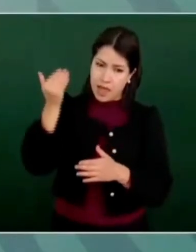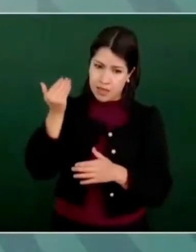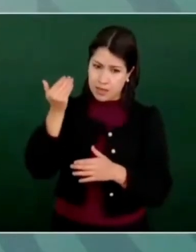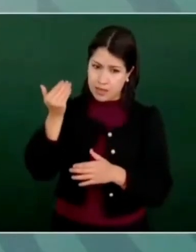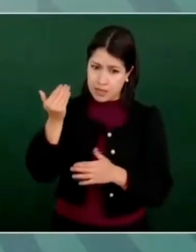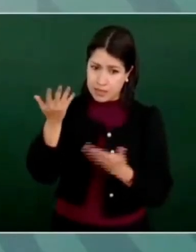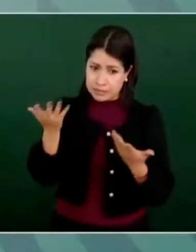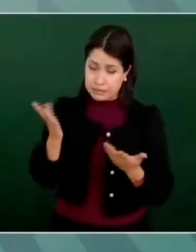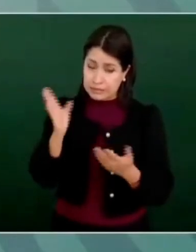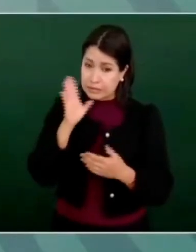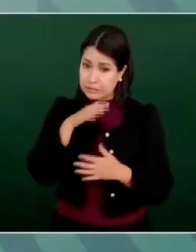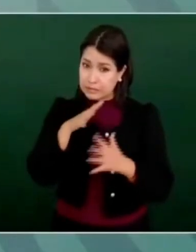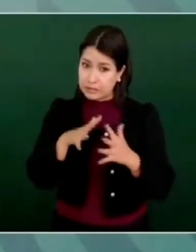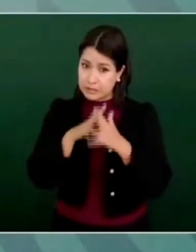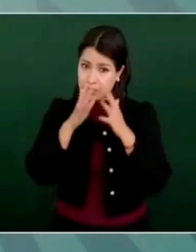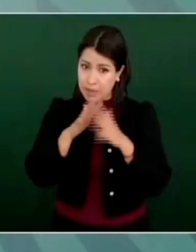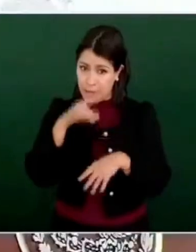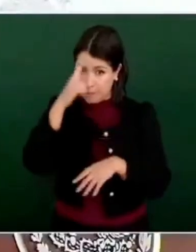franceses.